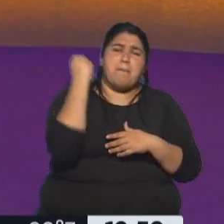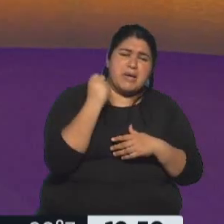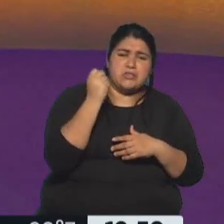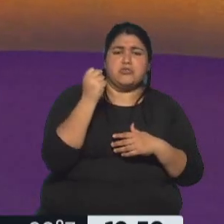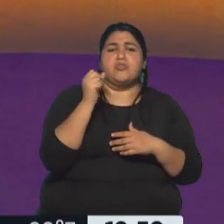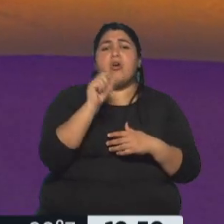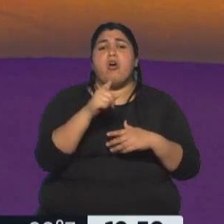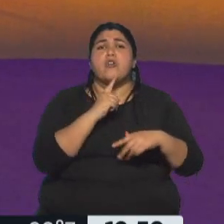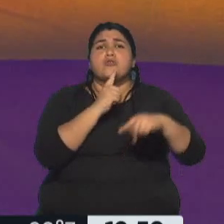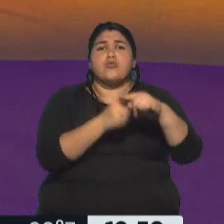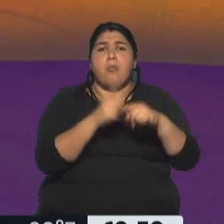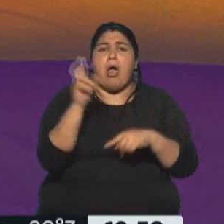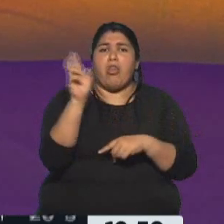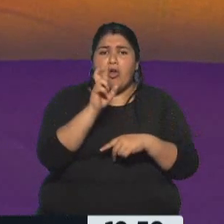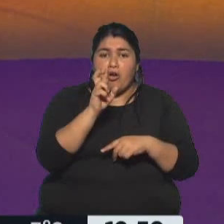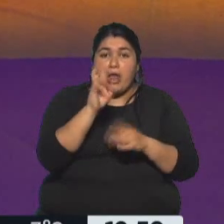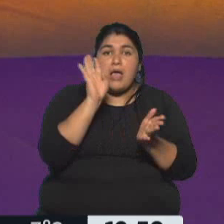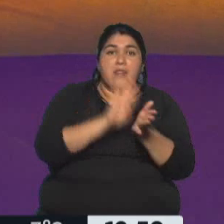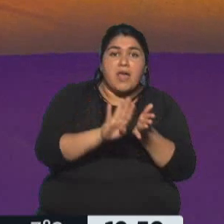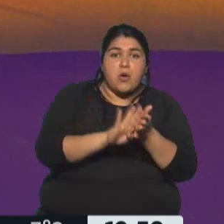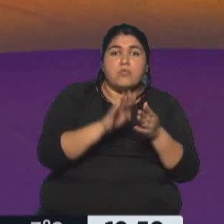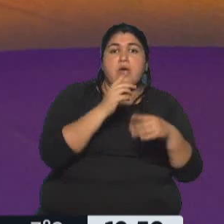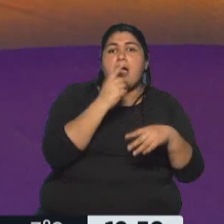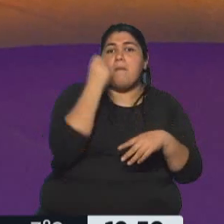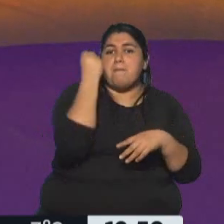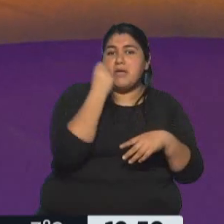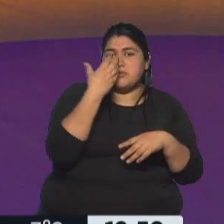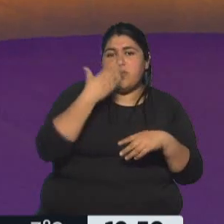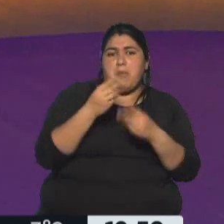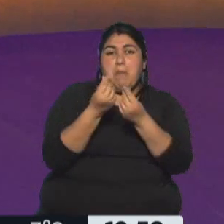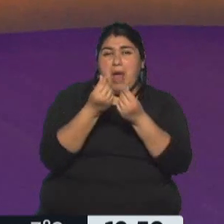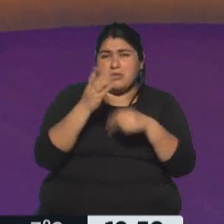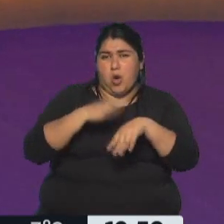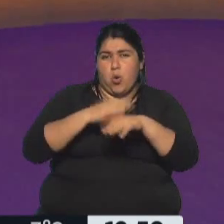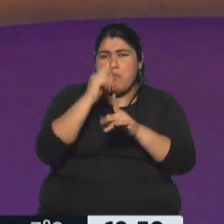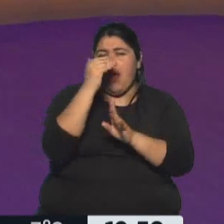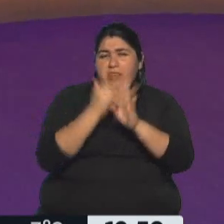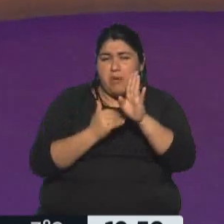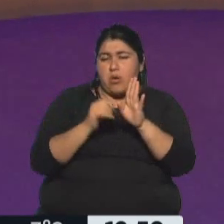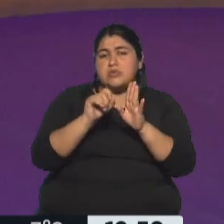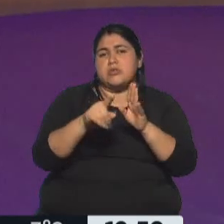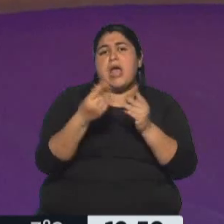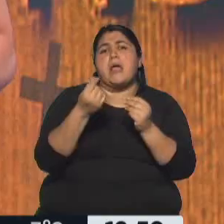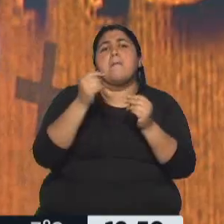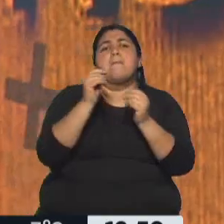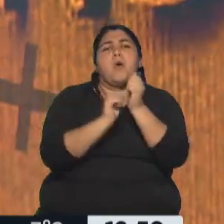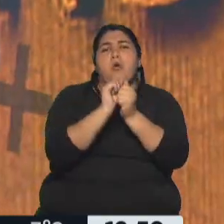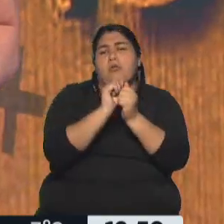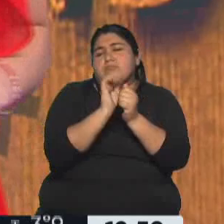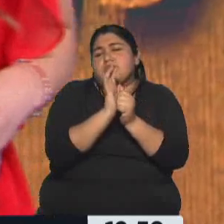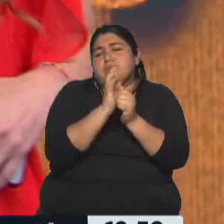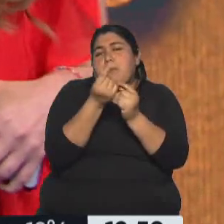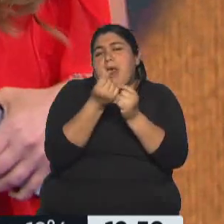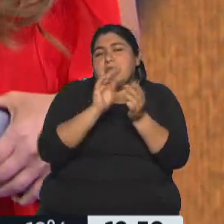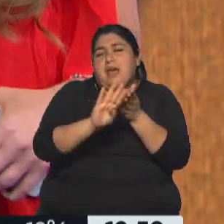al sumarle deuda en pesos y después licuarla por su propia devaluación, termina teniendo una deuda bruta más chica. Pero vamos